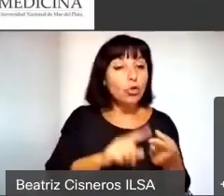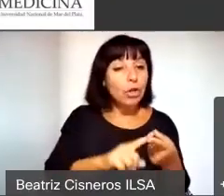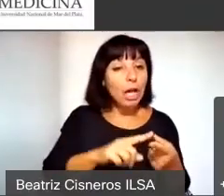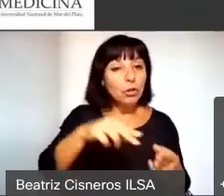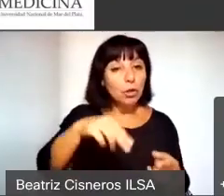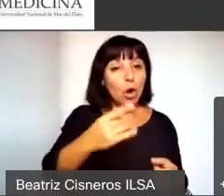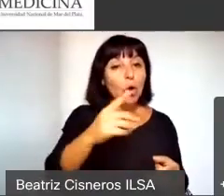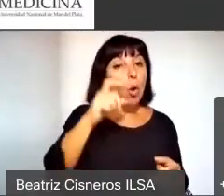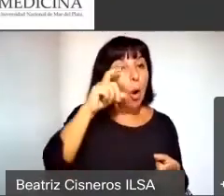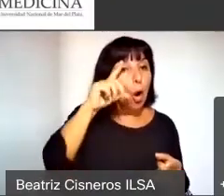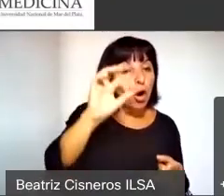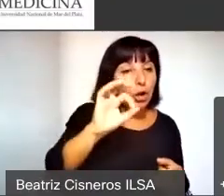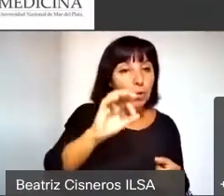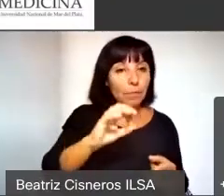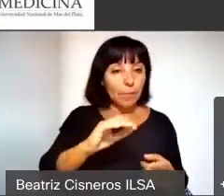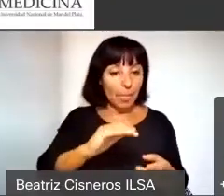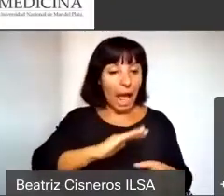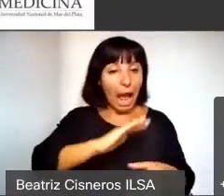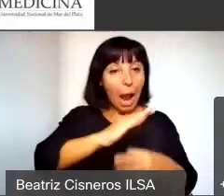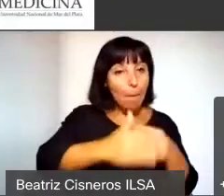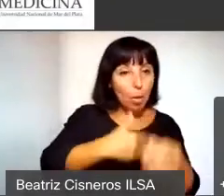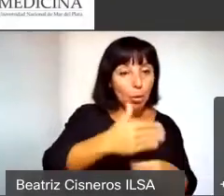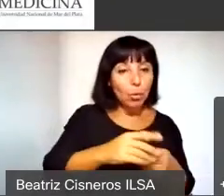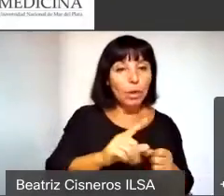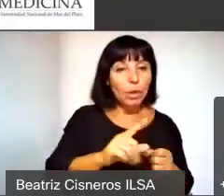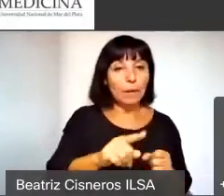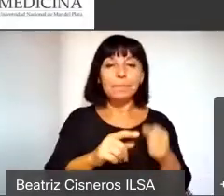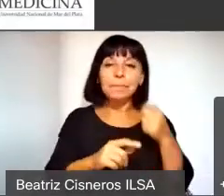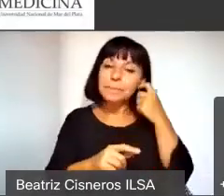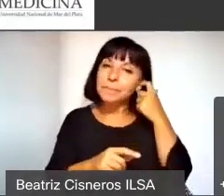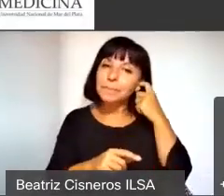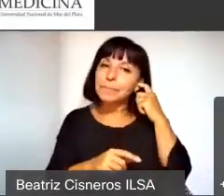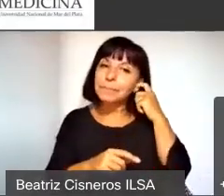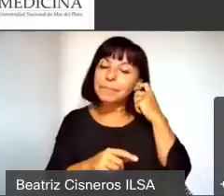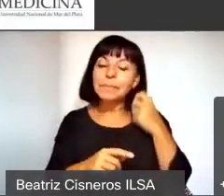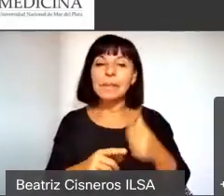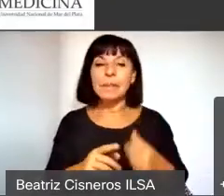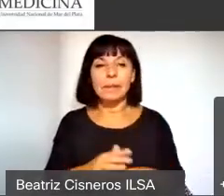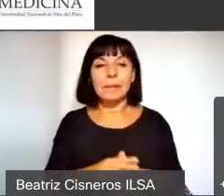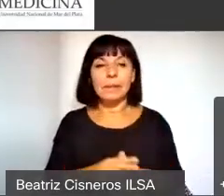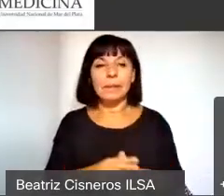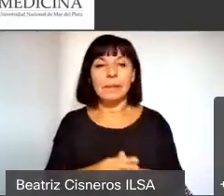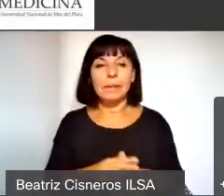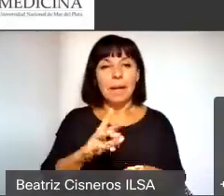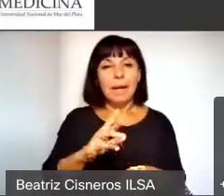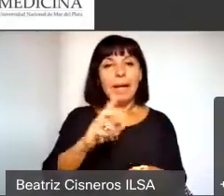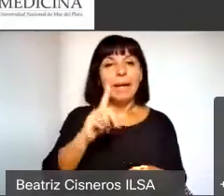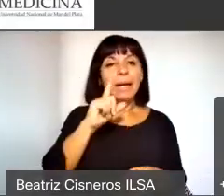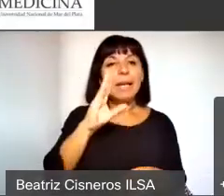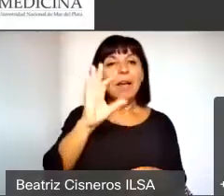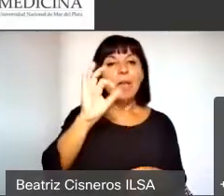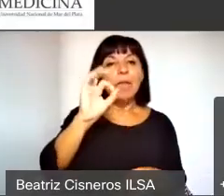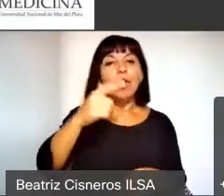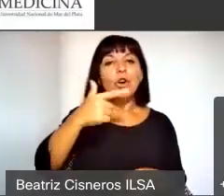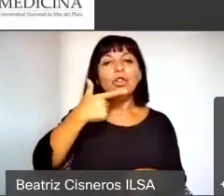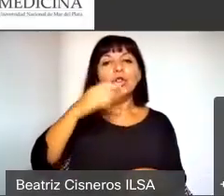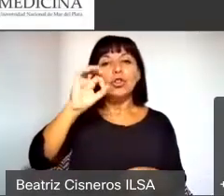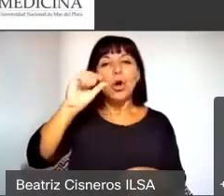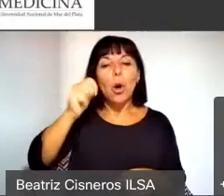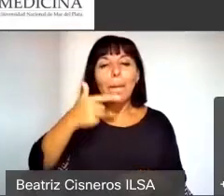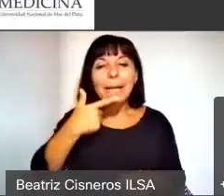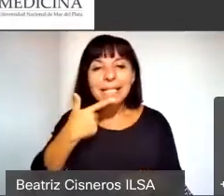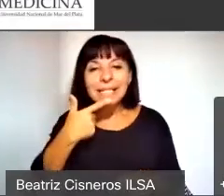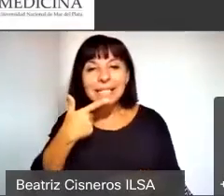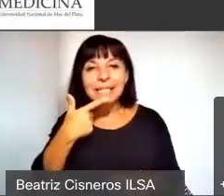con la envoltura nuclear. Y recibe ese nombre porque tiene en su superficie ribosomas. ¿Qué función desempeña